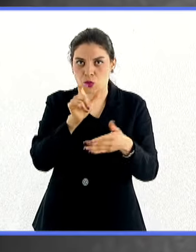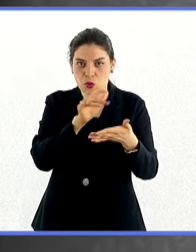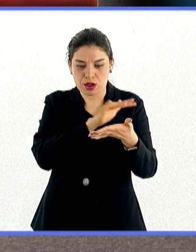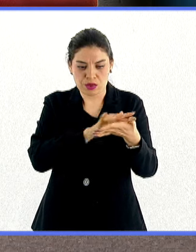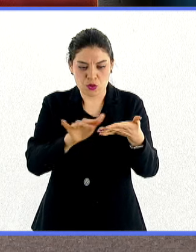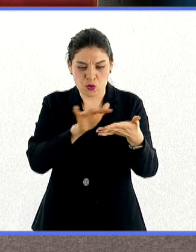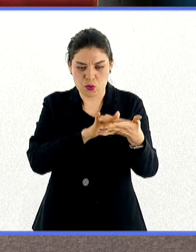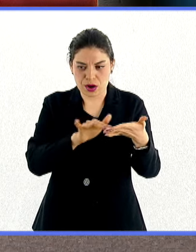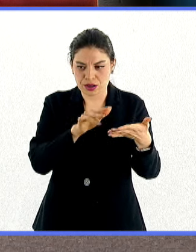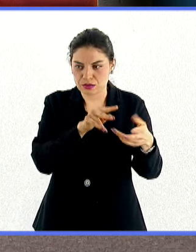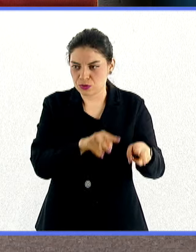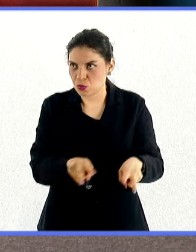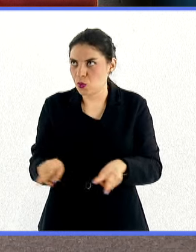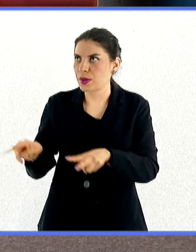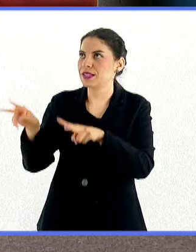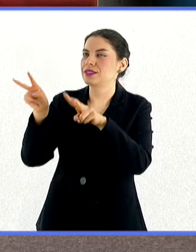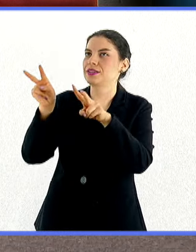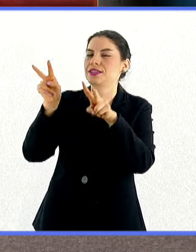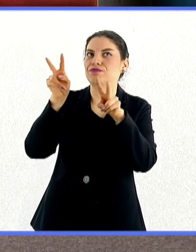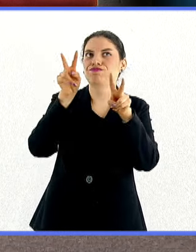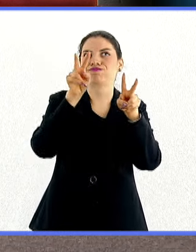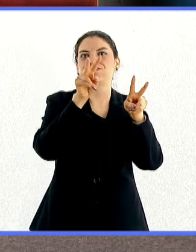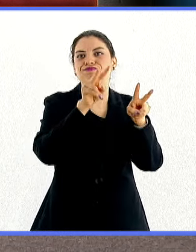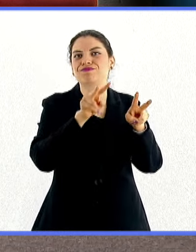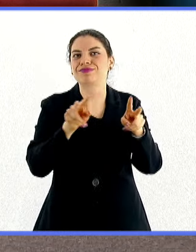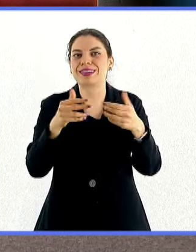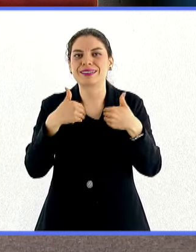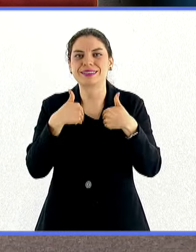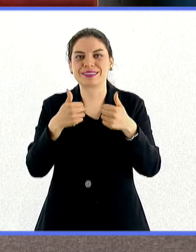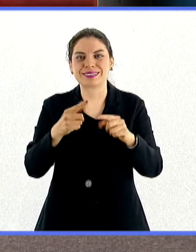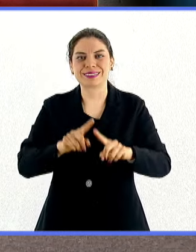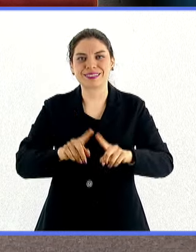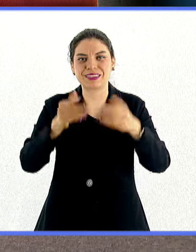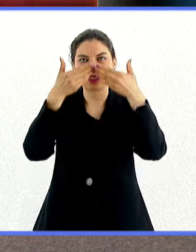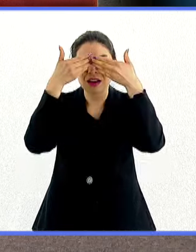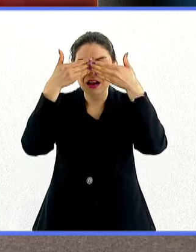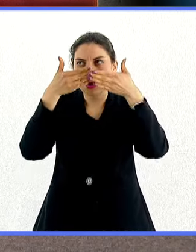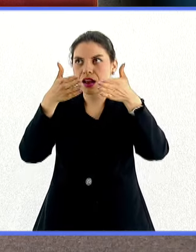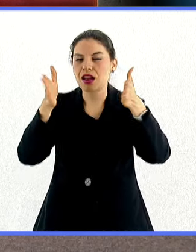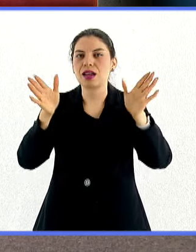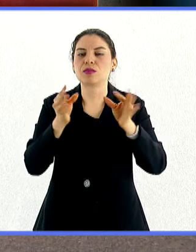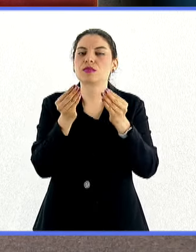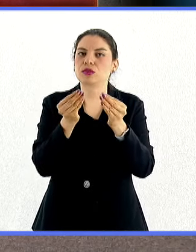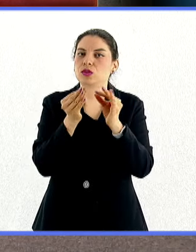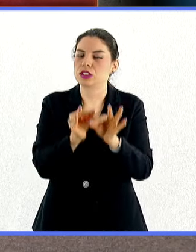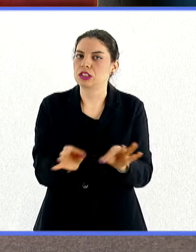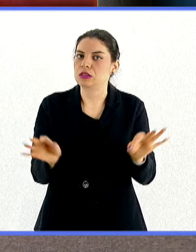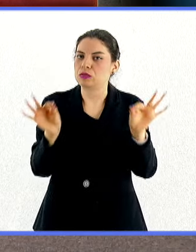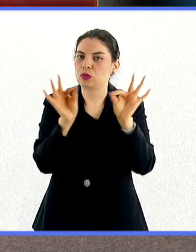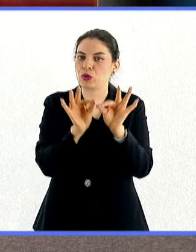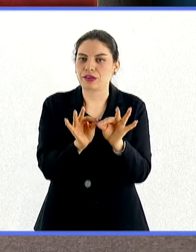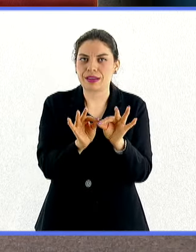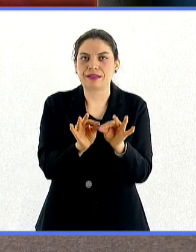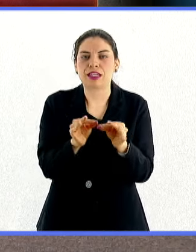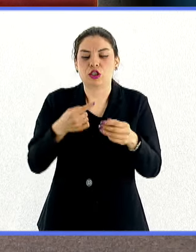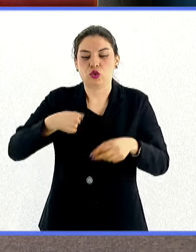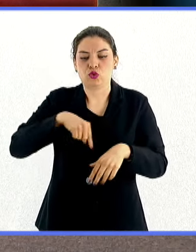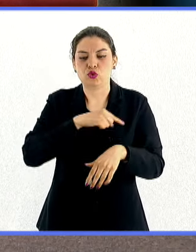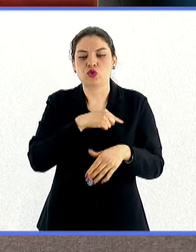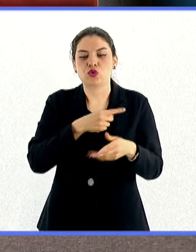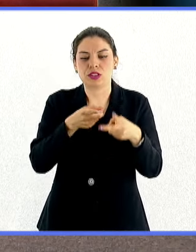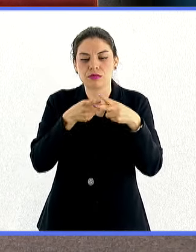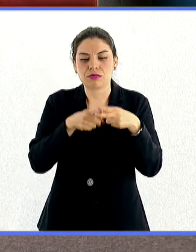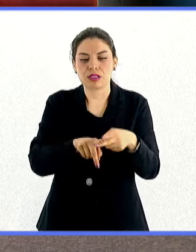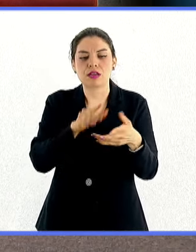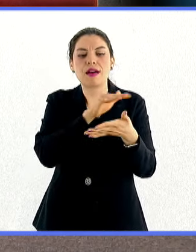y ves el mundo y lo interpretas. Entonces yo creo que es esencial que seamos lectores de algún tipo, no